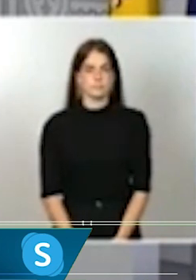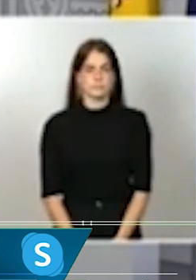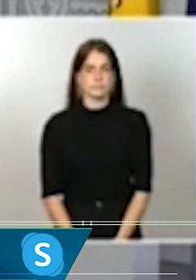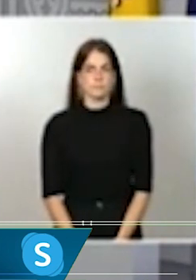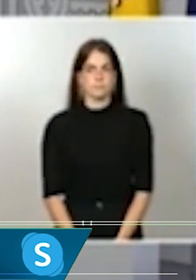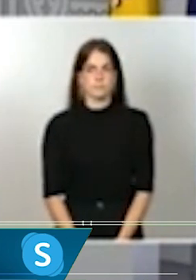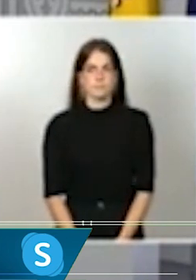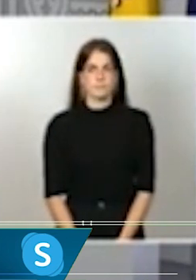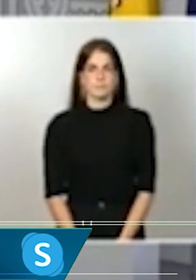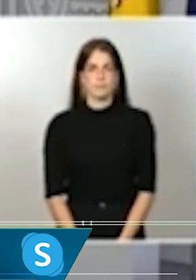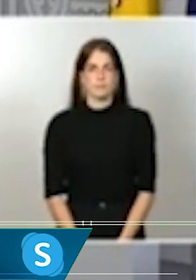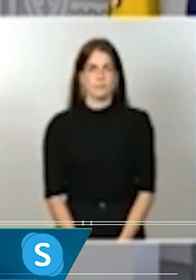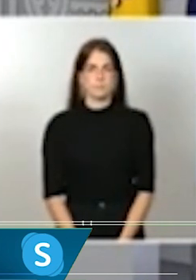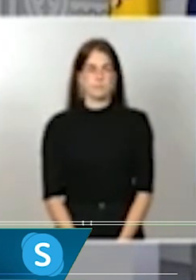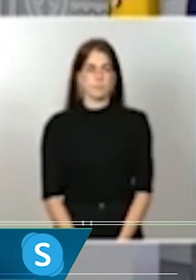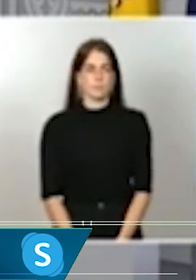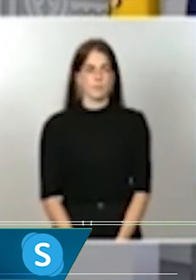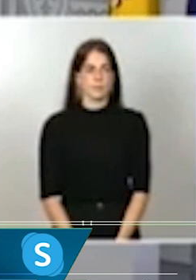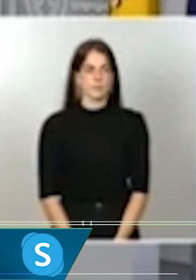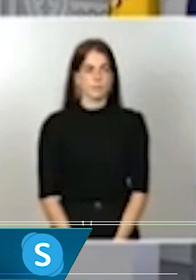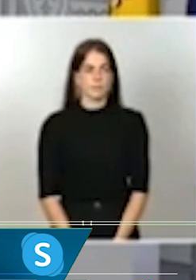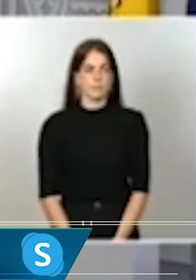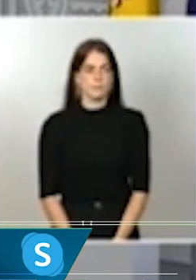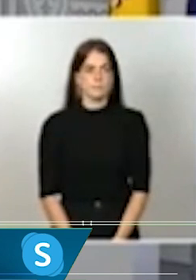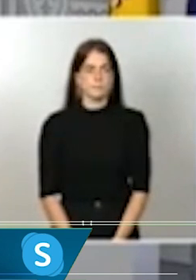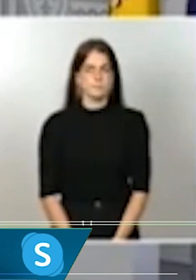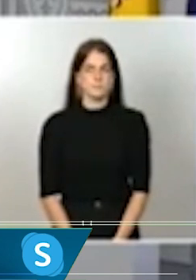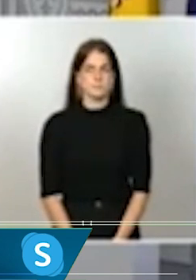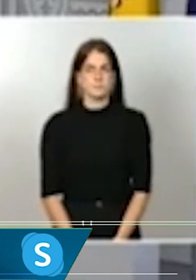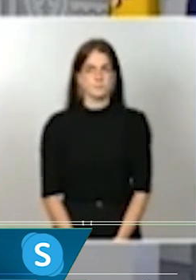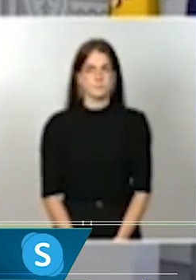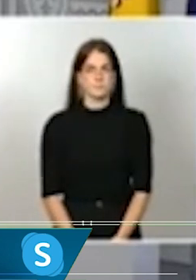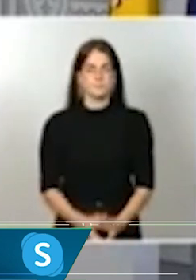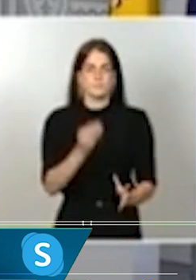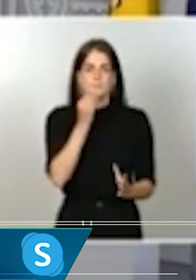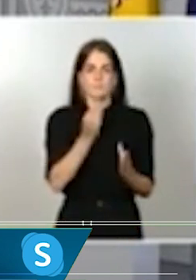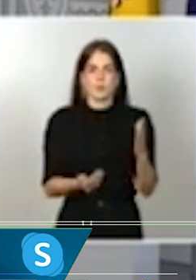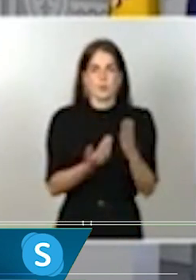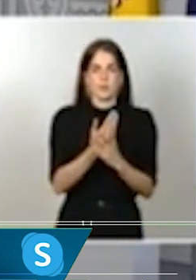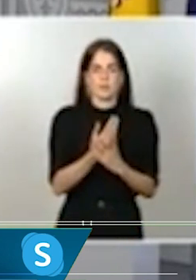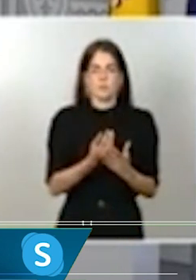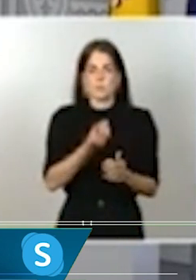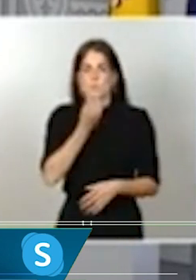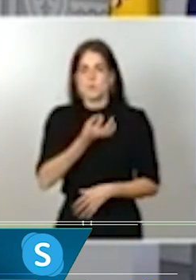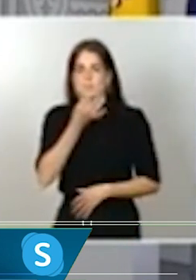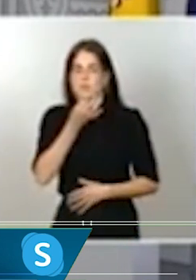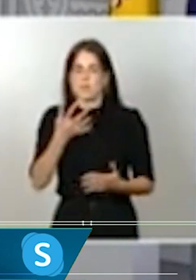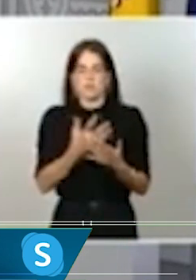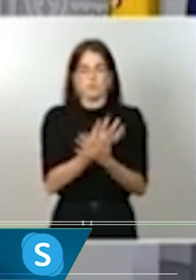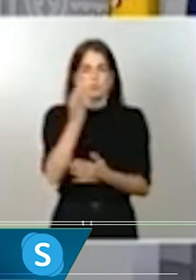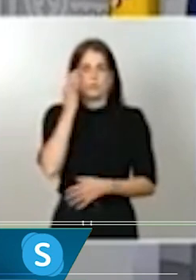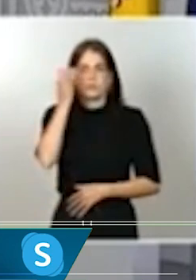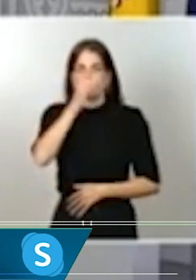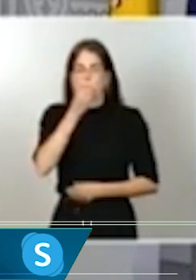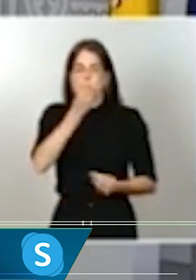reducir los márgenes empresariales, encarecer la actividad económica, pues en definitiva reducir el margen para seguir creando el poco empleo